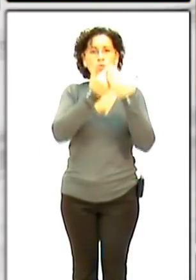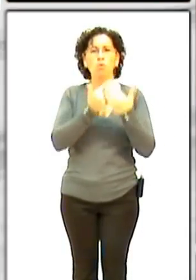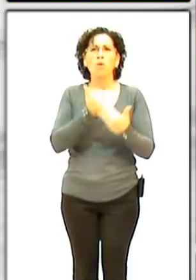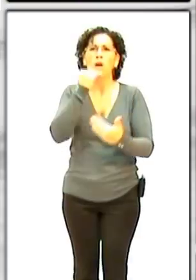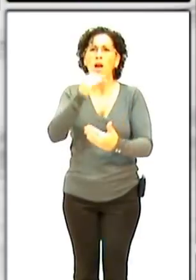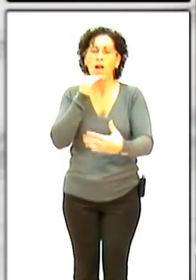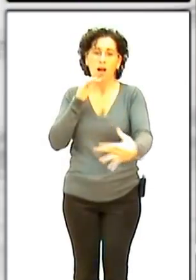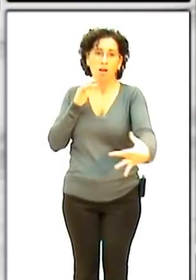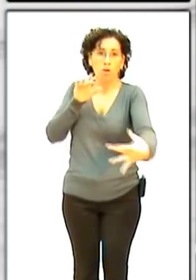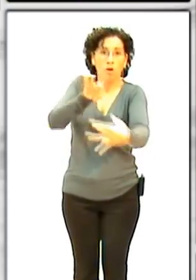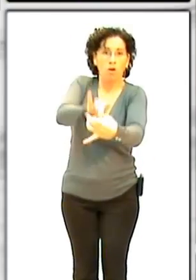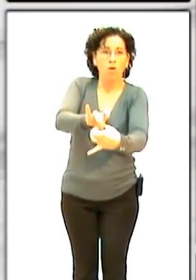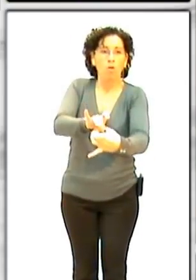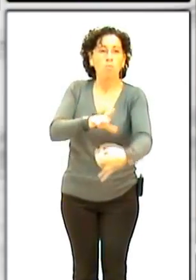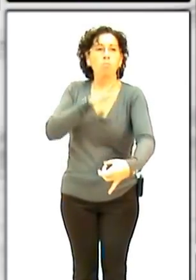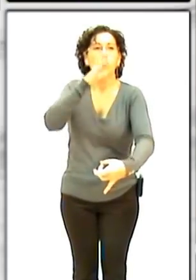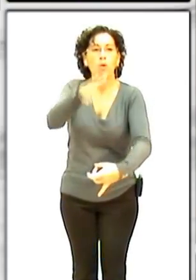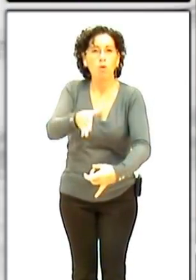la